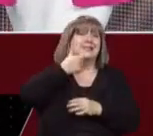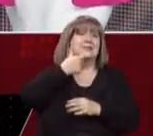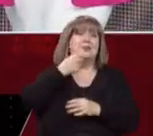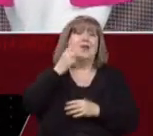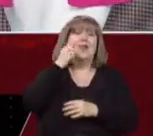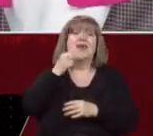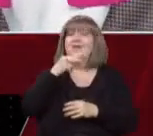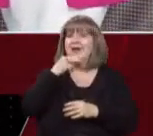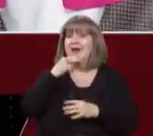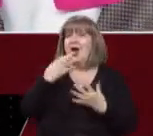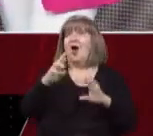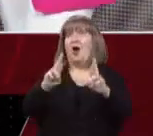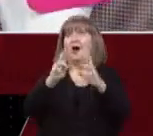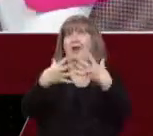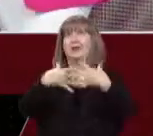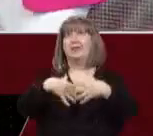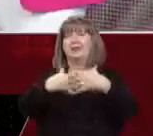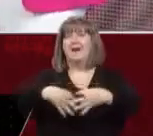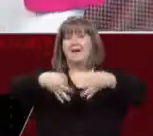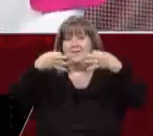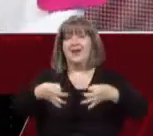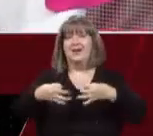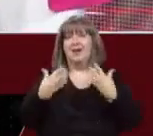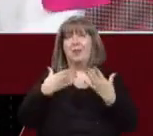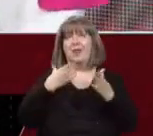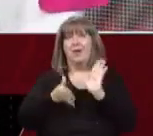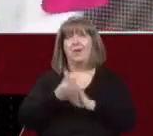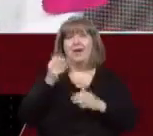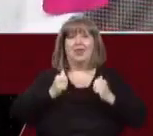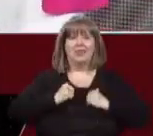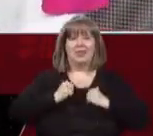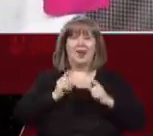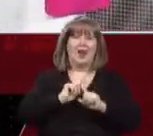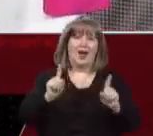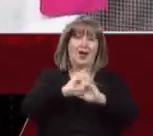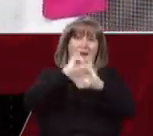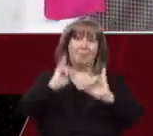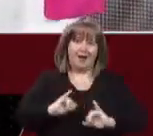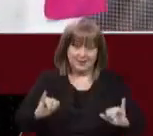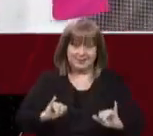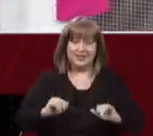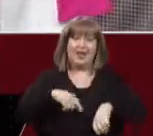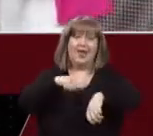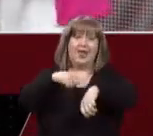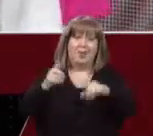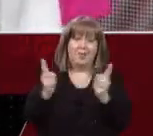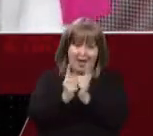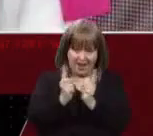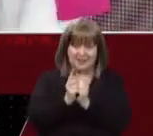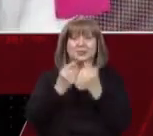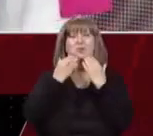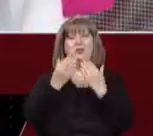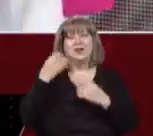todo se articule que la logística funcione y que tengamos claro totalmente en paz para todos y con menos horas de demora Gracias